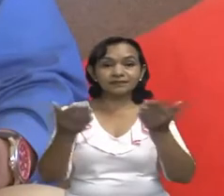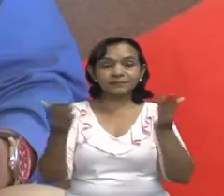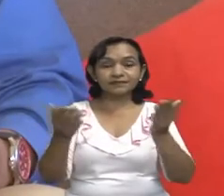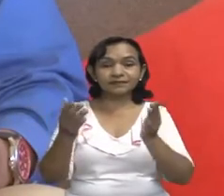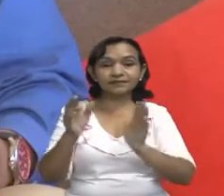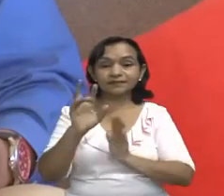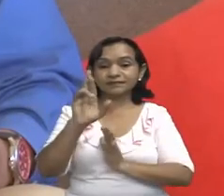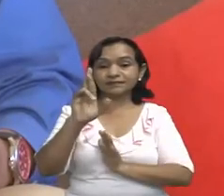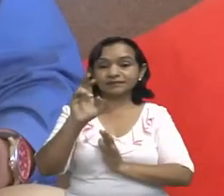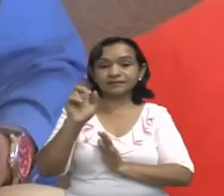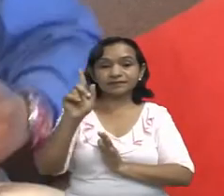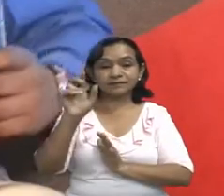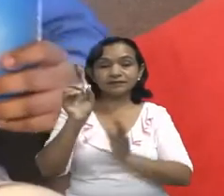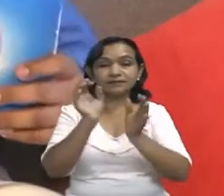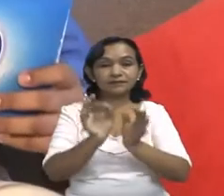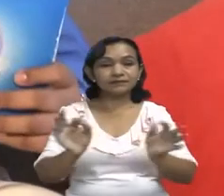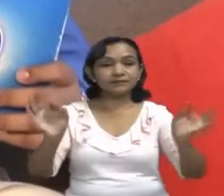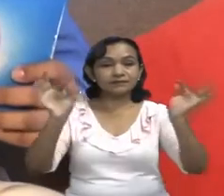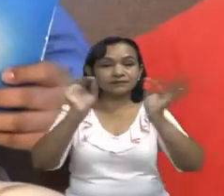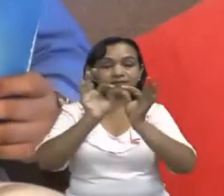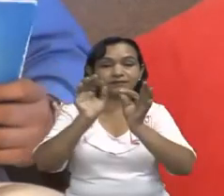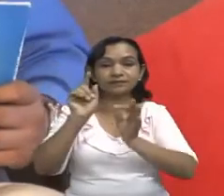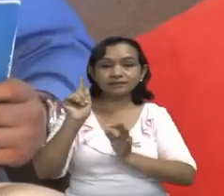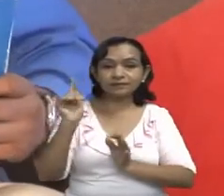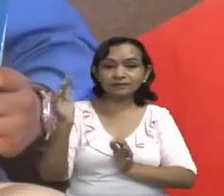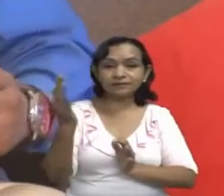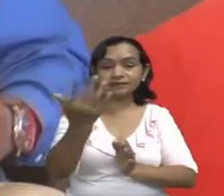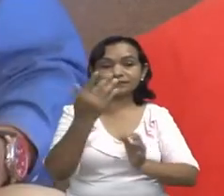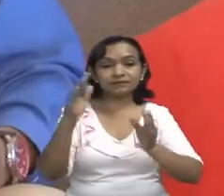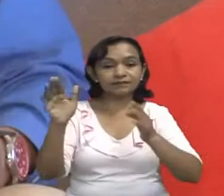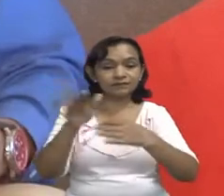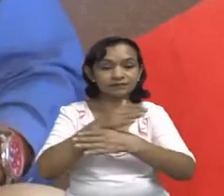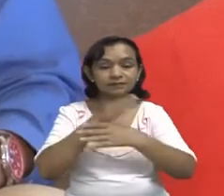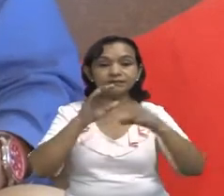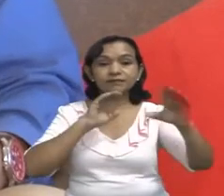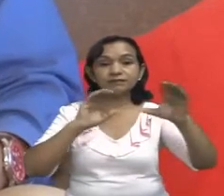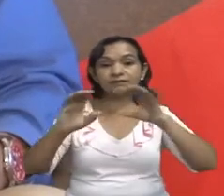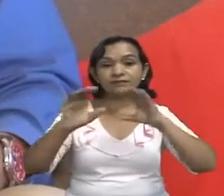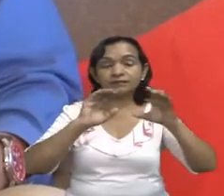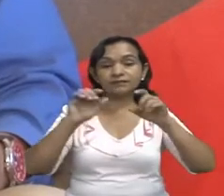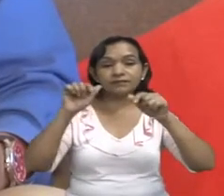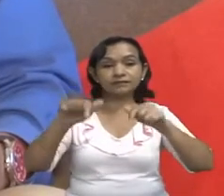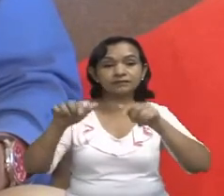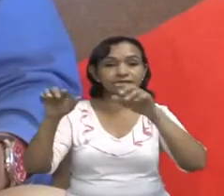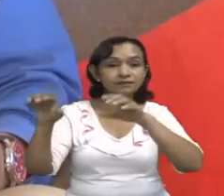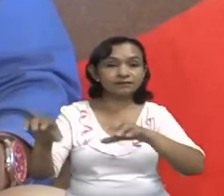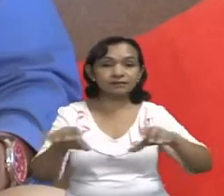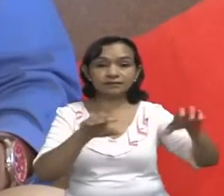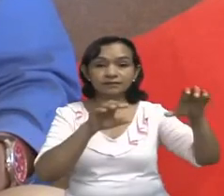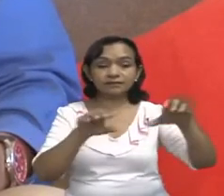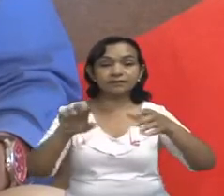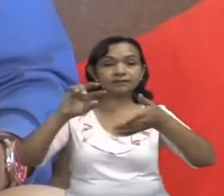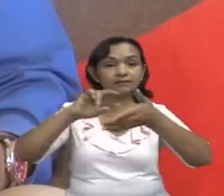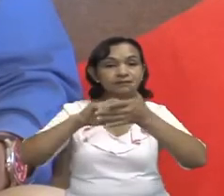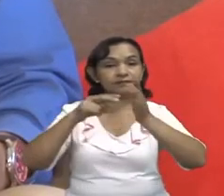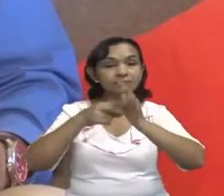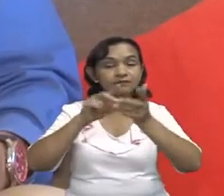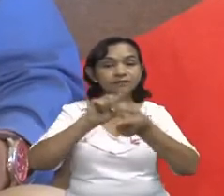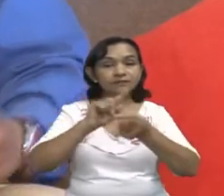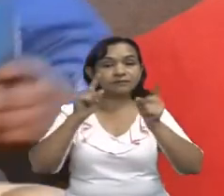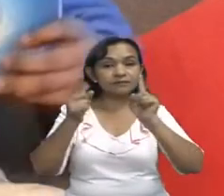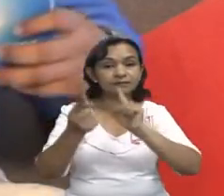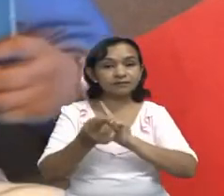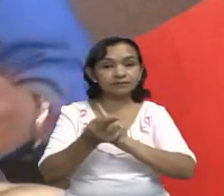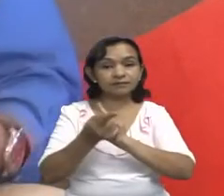retos constantes siempre en todo medio de comunicación, la parrilla programática, ¿no? Pero también dentro de esa dinámica, Liz, lo que implica la transformación a partir